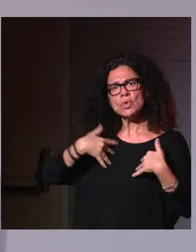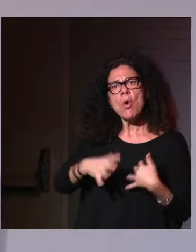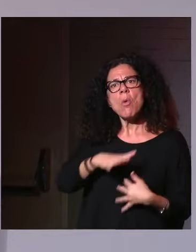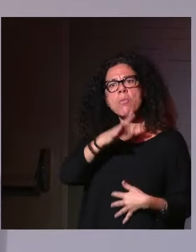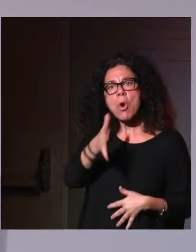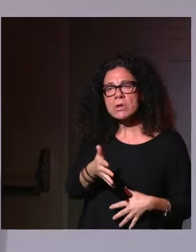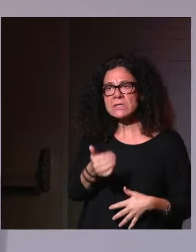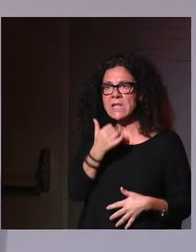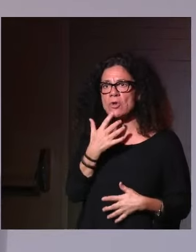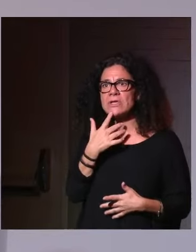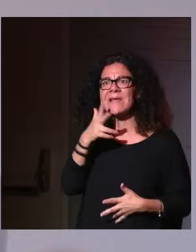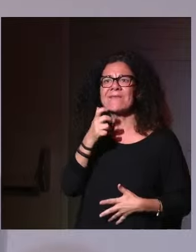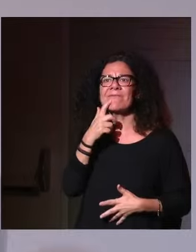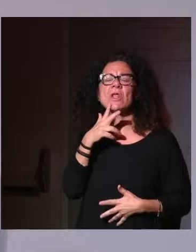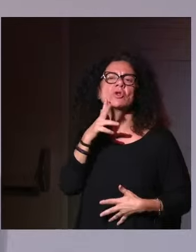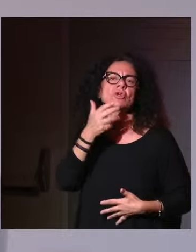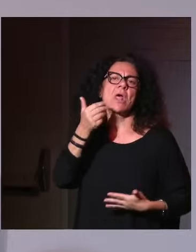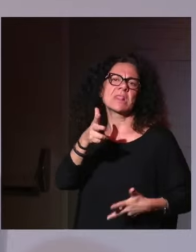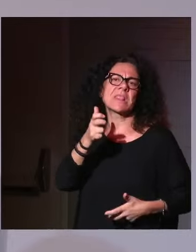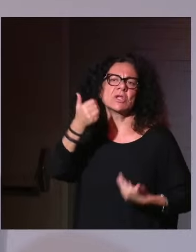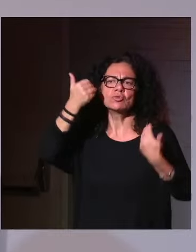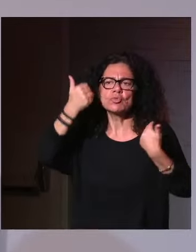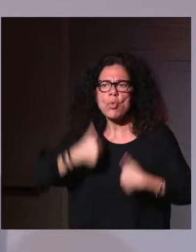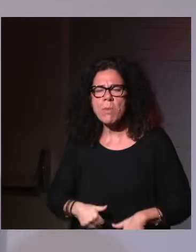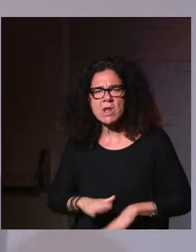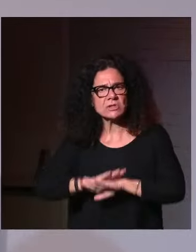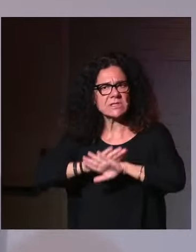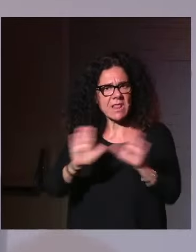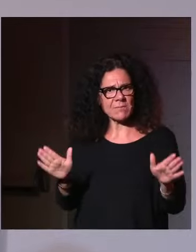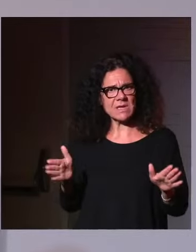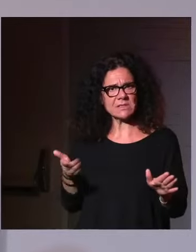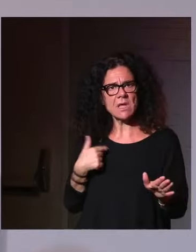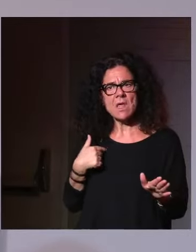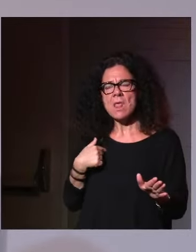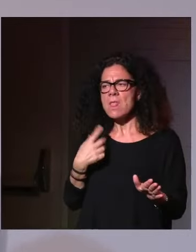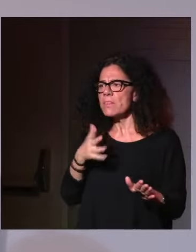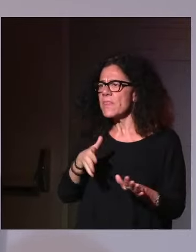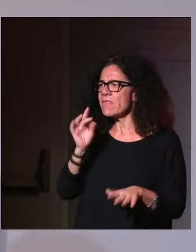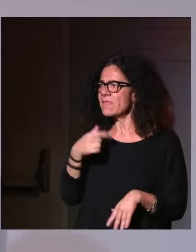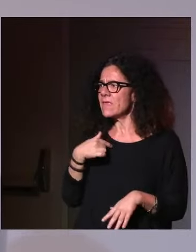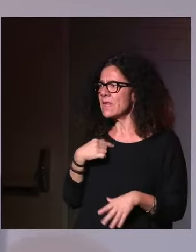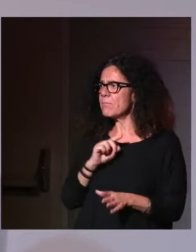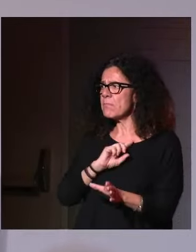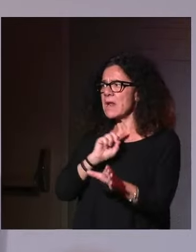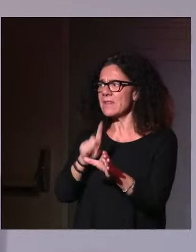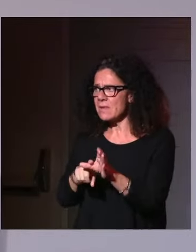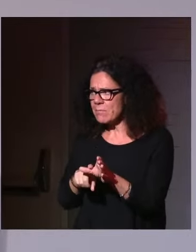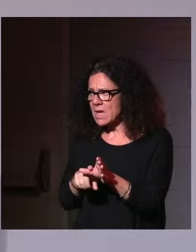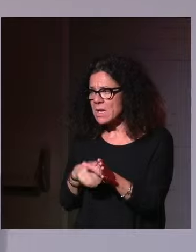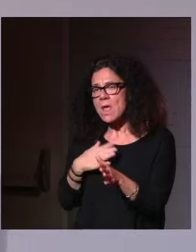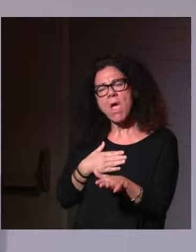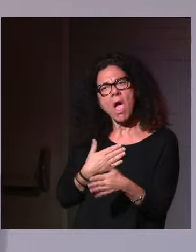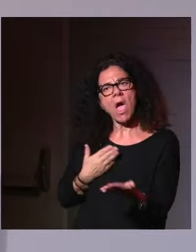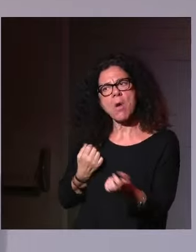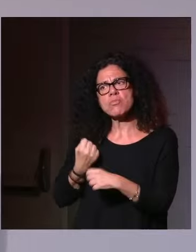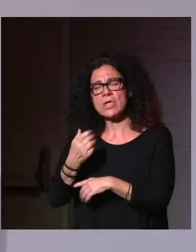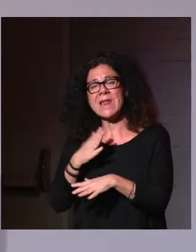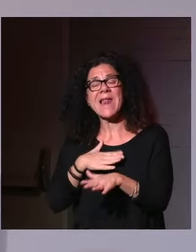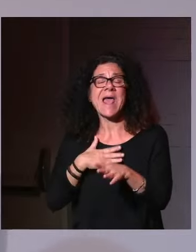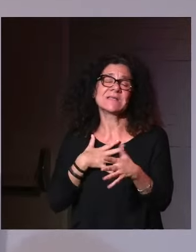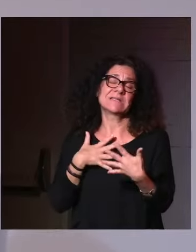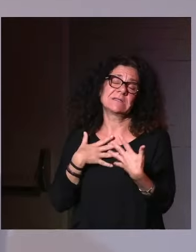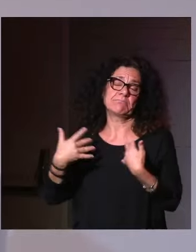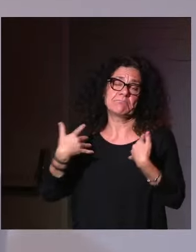que es defender los derechos humanos Ni más ni menos no decidirnos ser neutrales y tomar partido ponernos del lado de las víctimas y no del lado de los